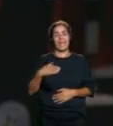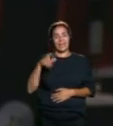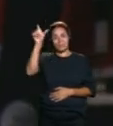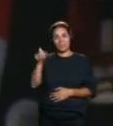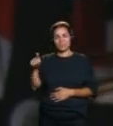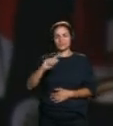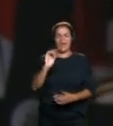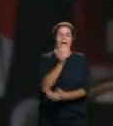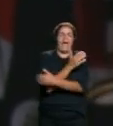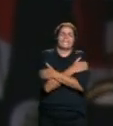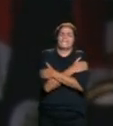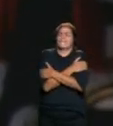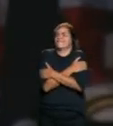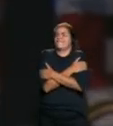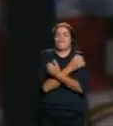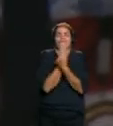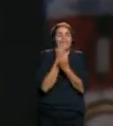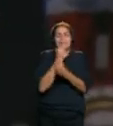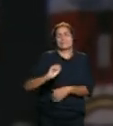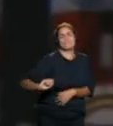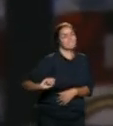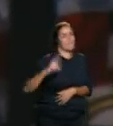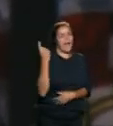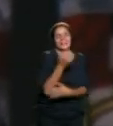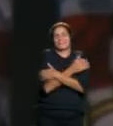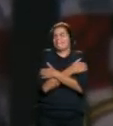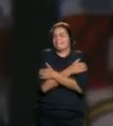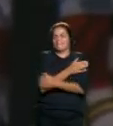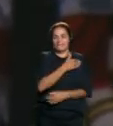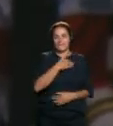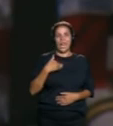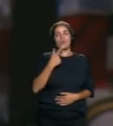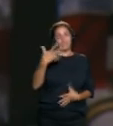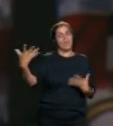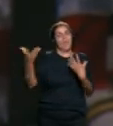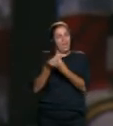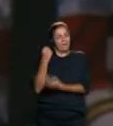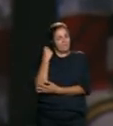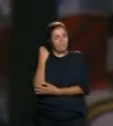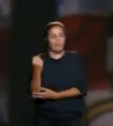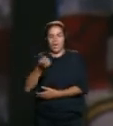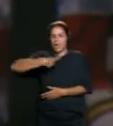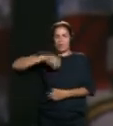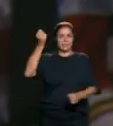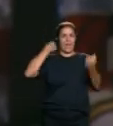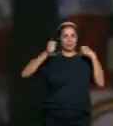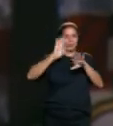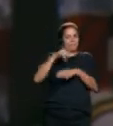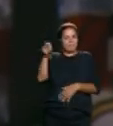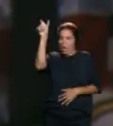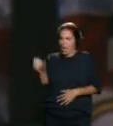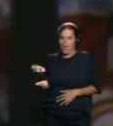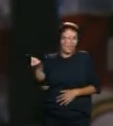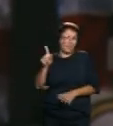más grande del mundo, decirle que estamos con él, que le dedicamos nuestra actuación, por supuesto, y